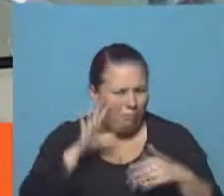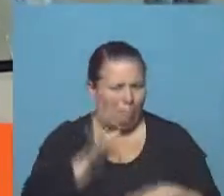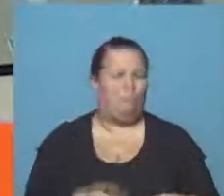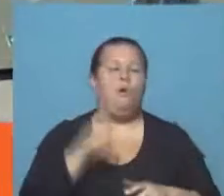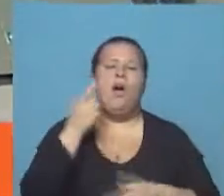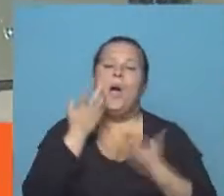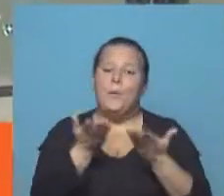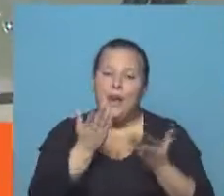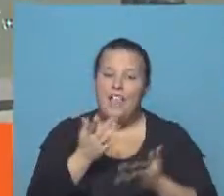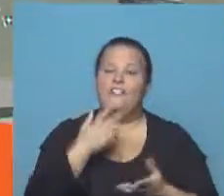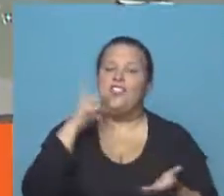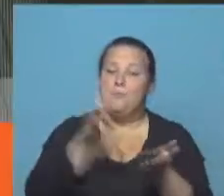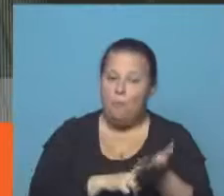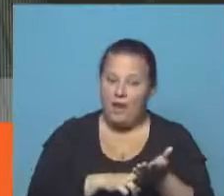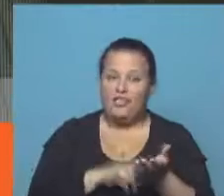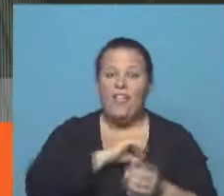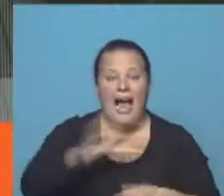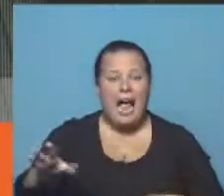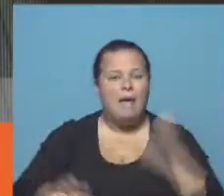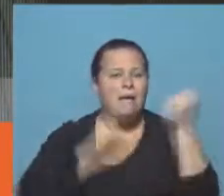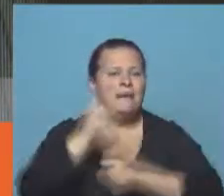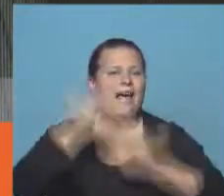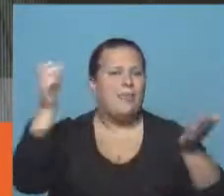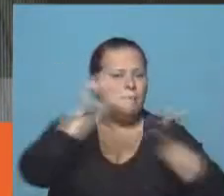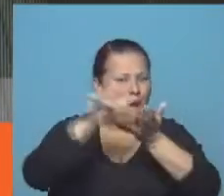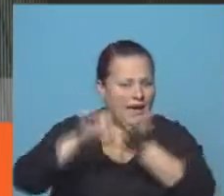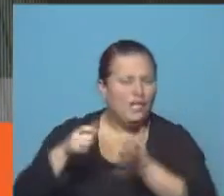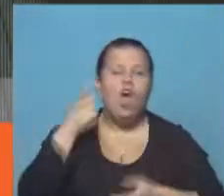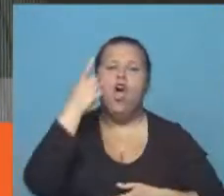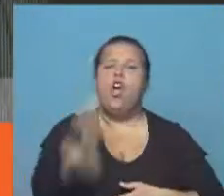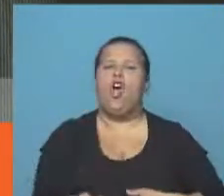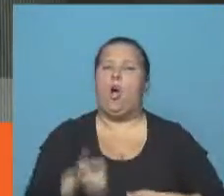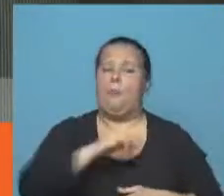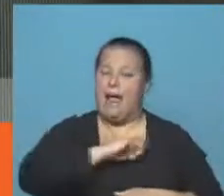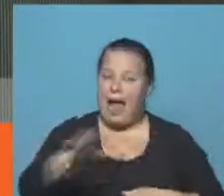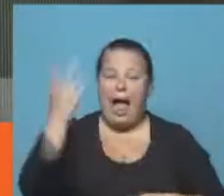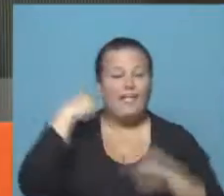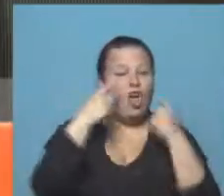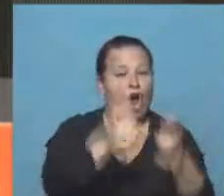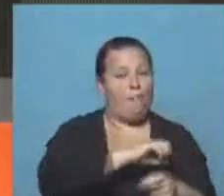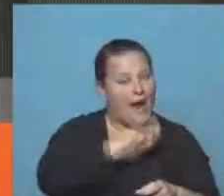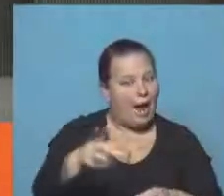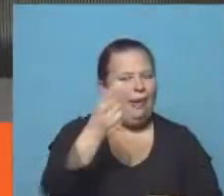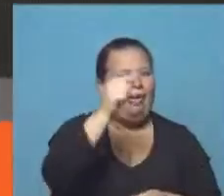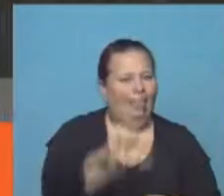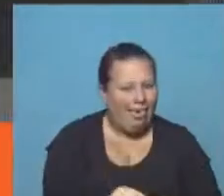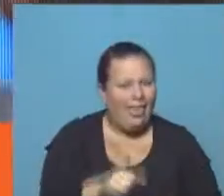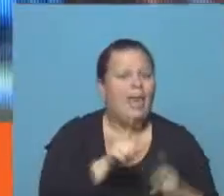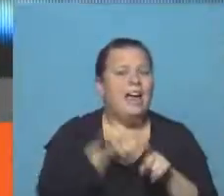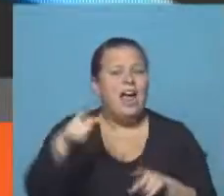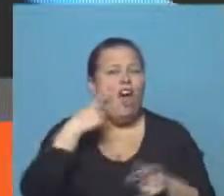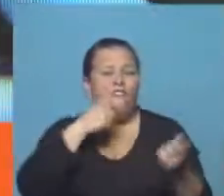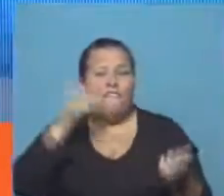los grandes beneficiarios de las retenciones al agro son las multinacionales que le compran al chacarero, que le compraban al chacarero a precio vil lo que el